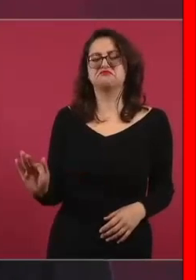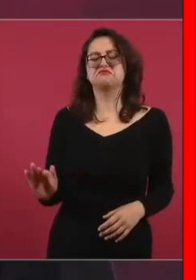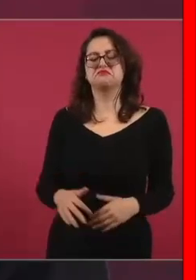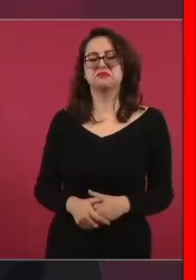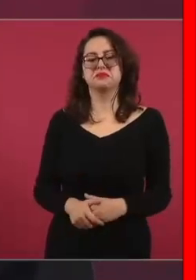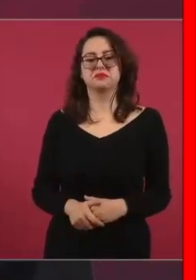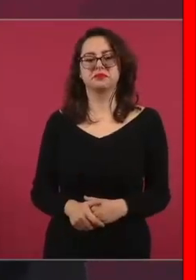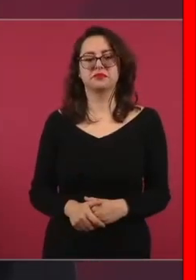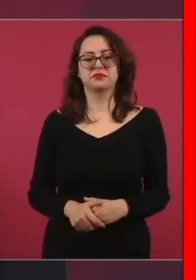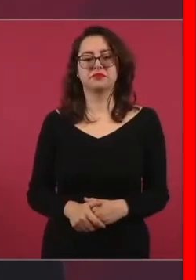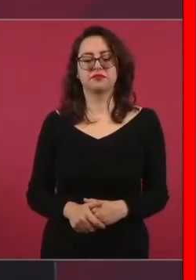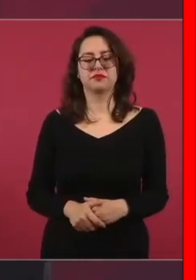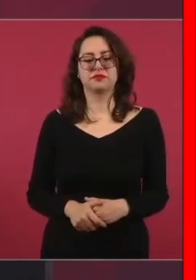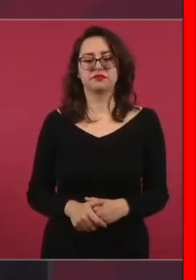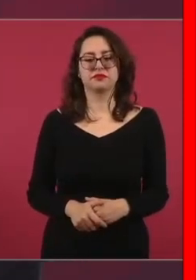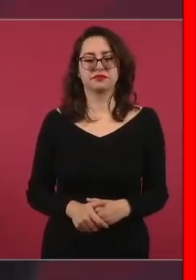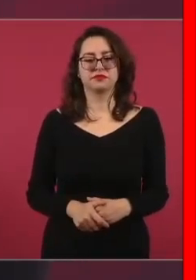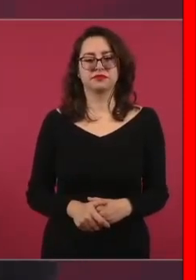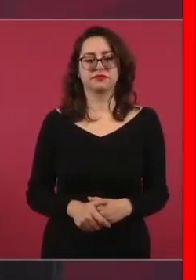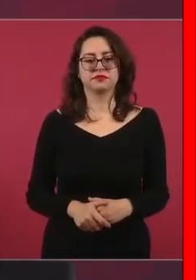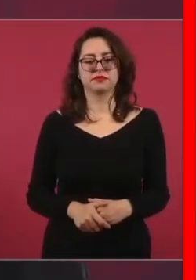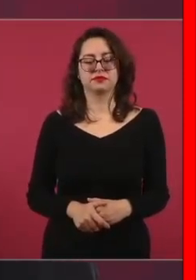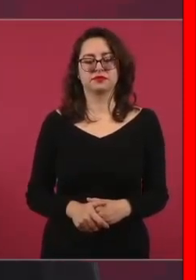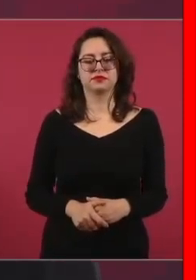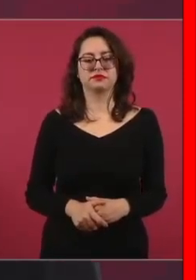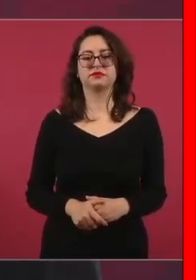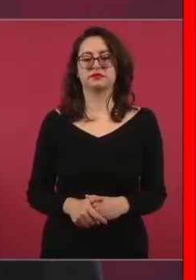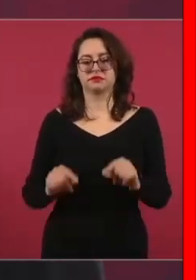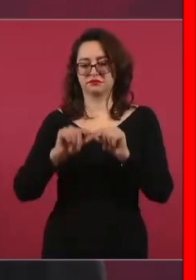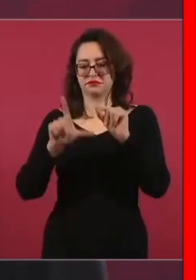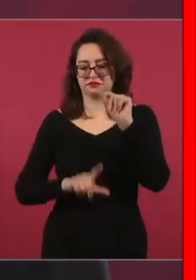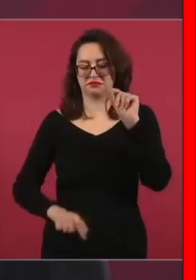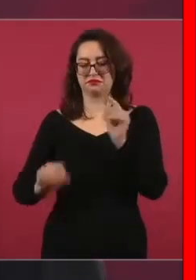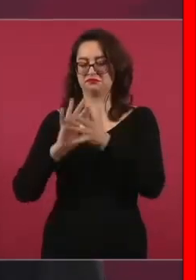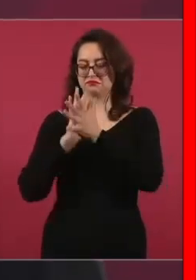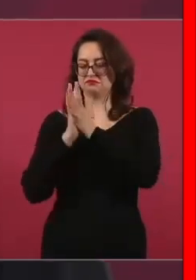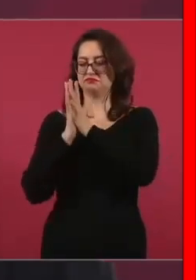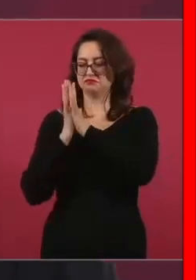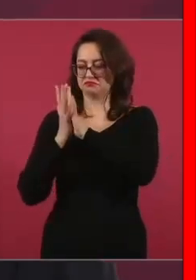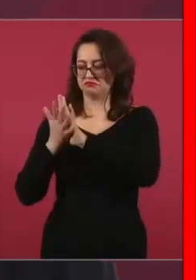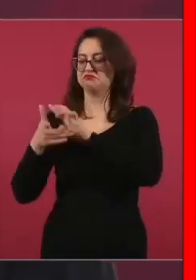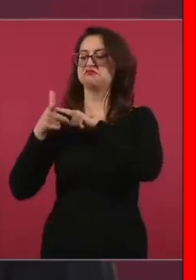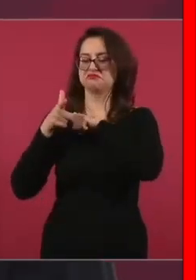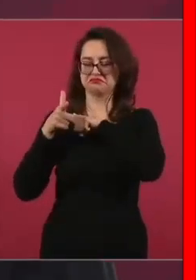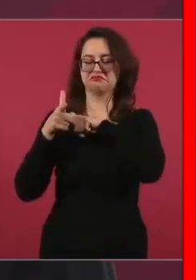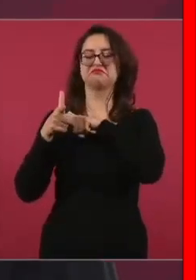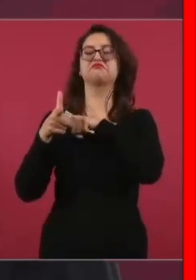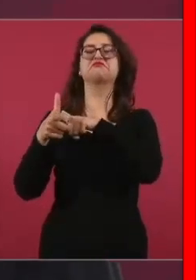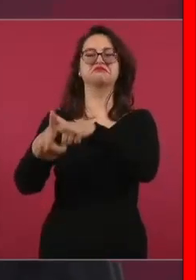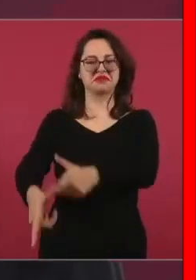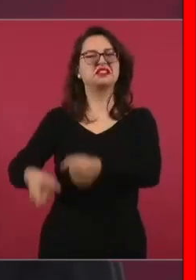va a continuar la transformación, que no van a regresar los corruptos